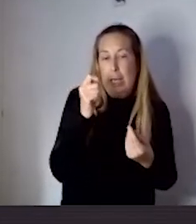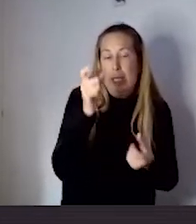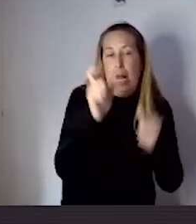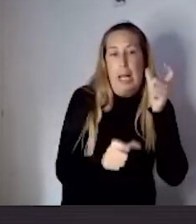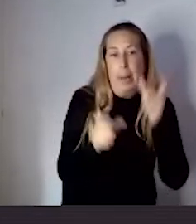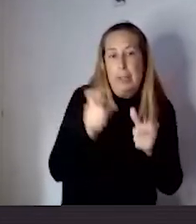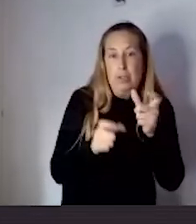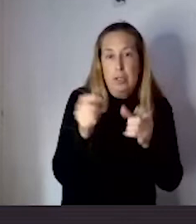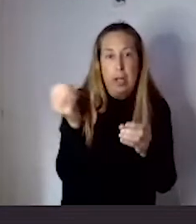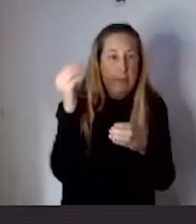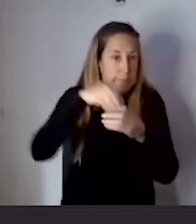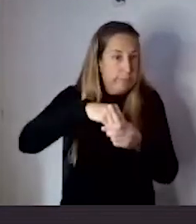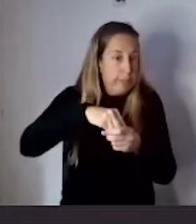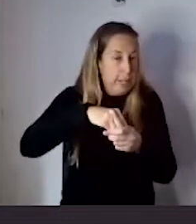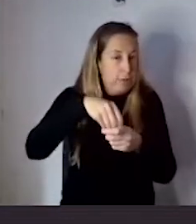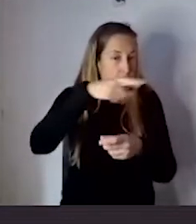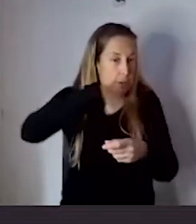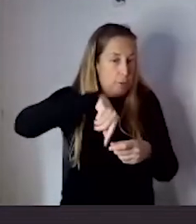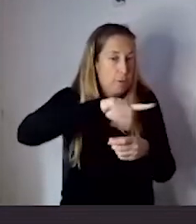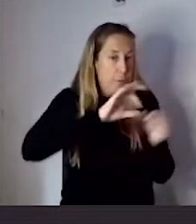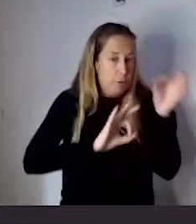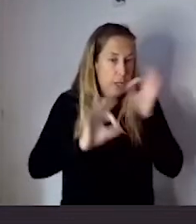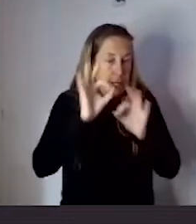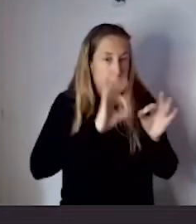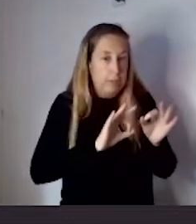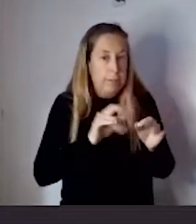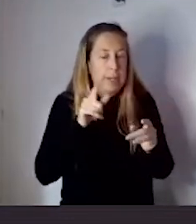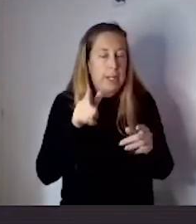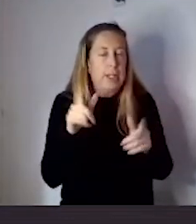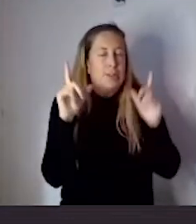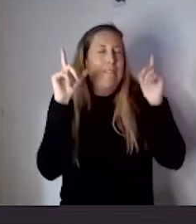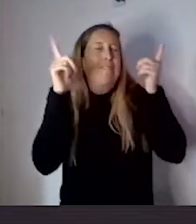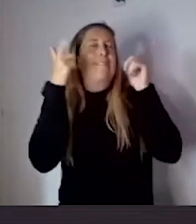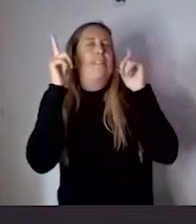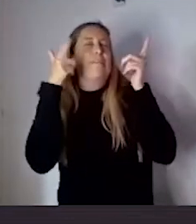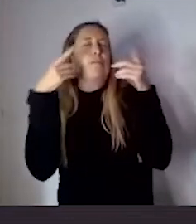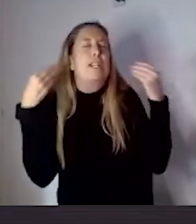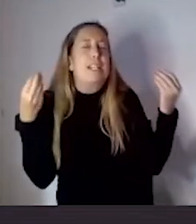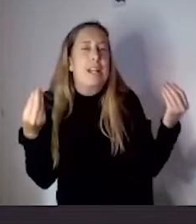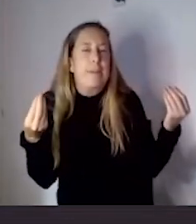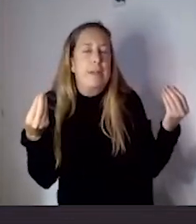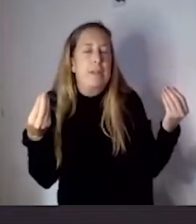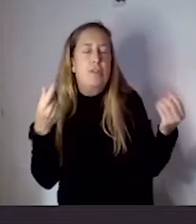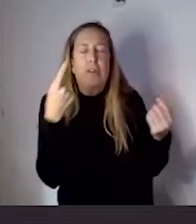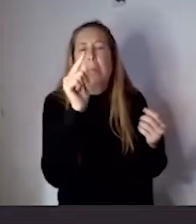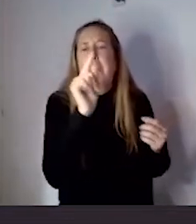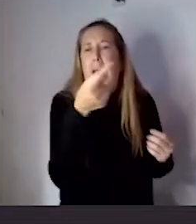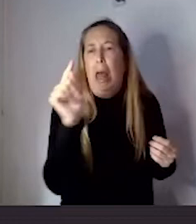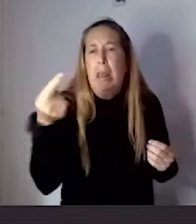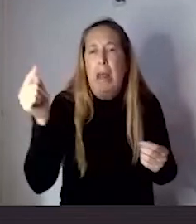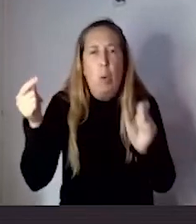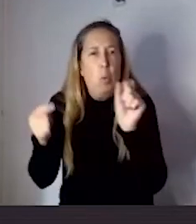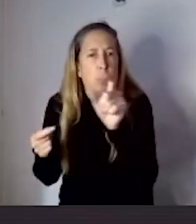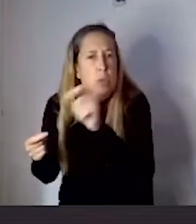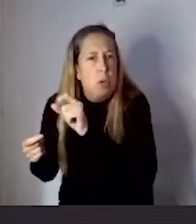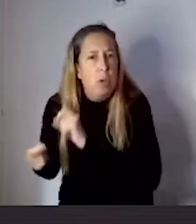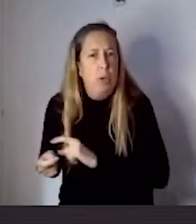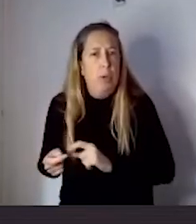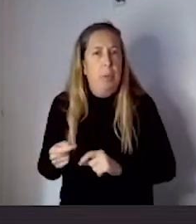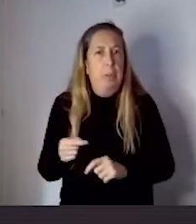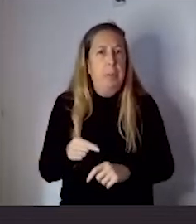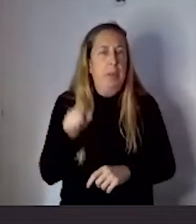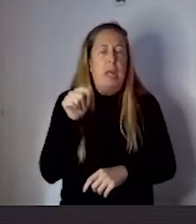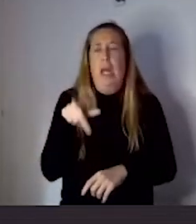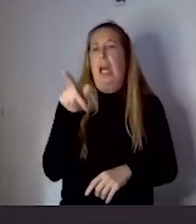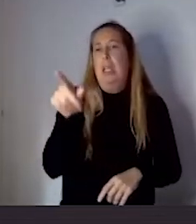promovemos que ellos usen y disfruten de esta meditación por su propia cuenta proyectando su en este en su padre piso